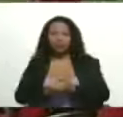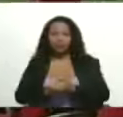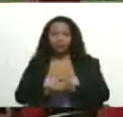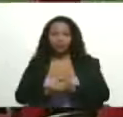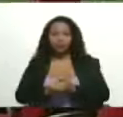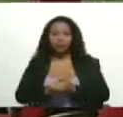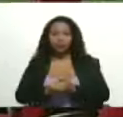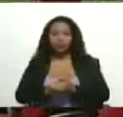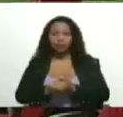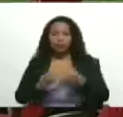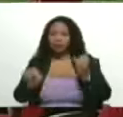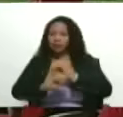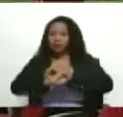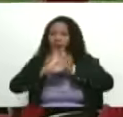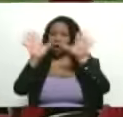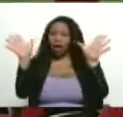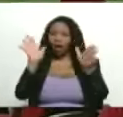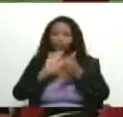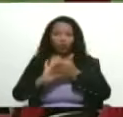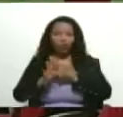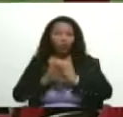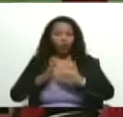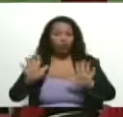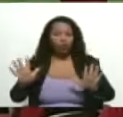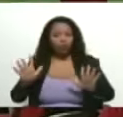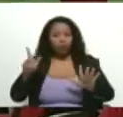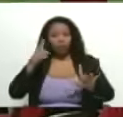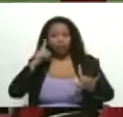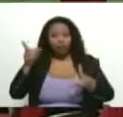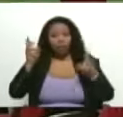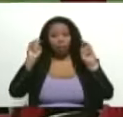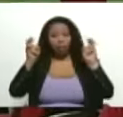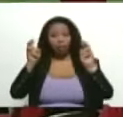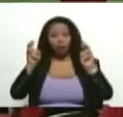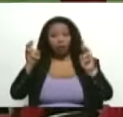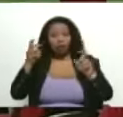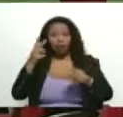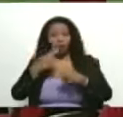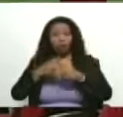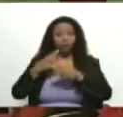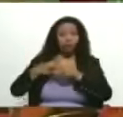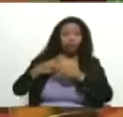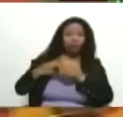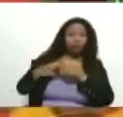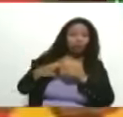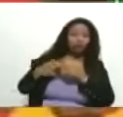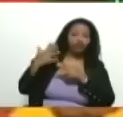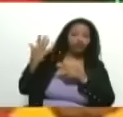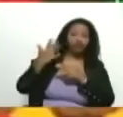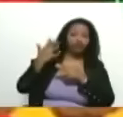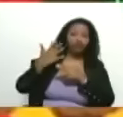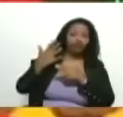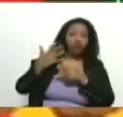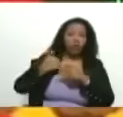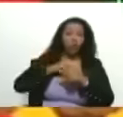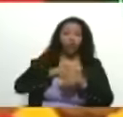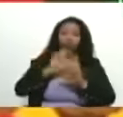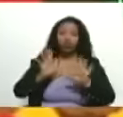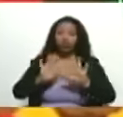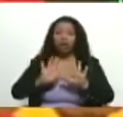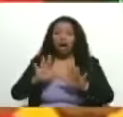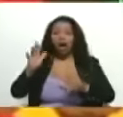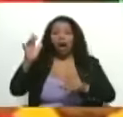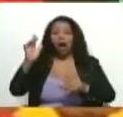Ahí está muy claro, ¿no? Tema de amenazas. Nosotros tenemos ya, desde que llegó el comandante